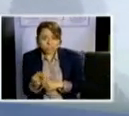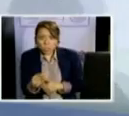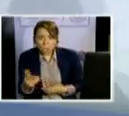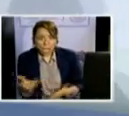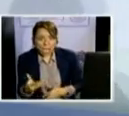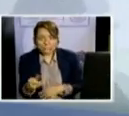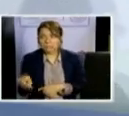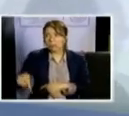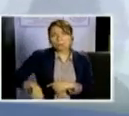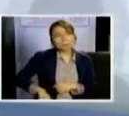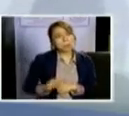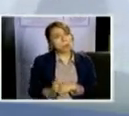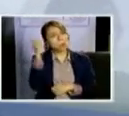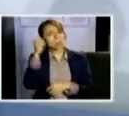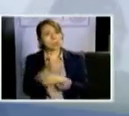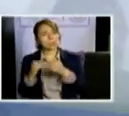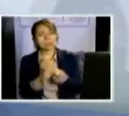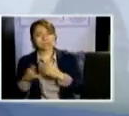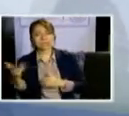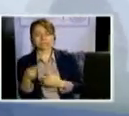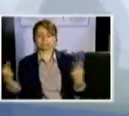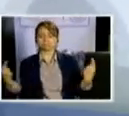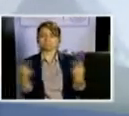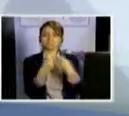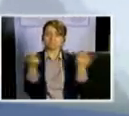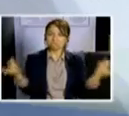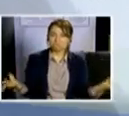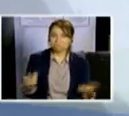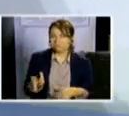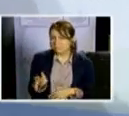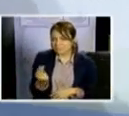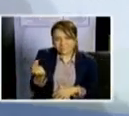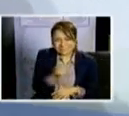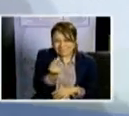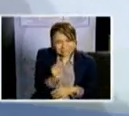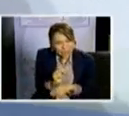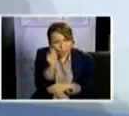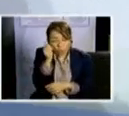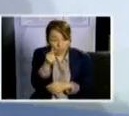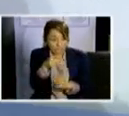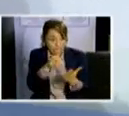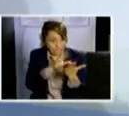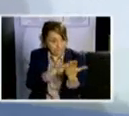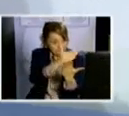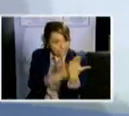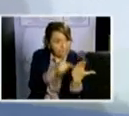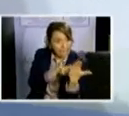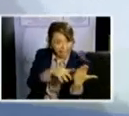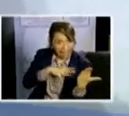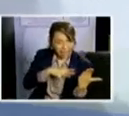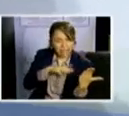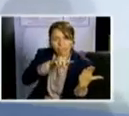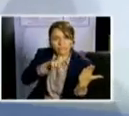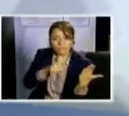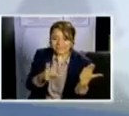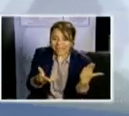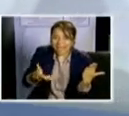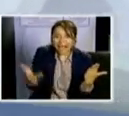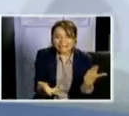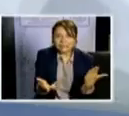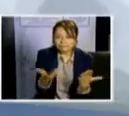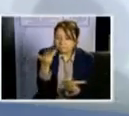Cambio Climático es un ejemplo a nivel mundial, pero ¿qué necesitamos? Accionarla. Acción es la palabra mágica, accionarla, eso